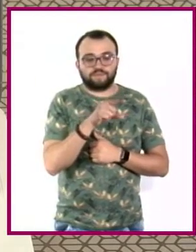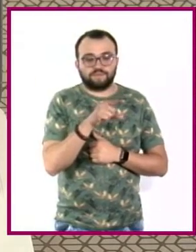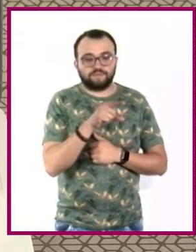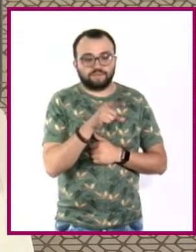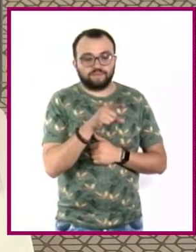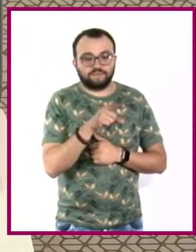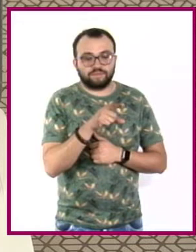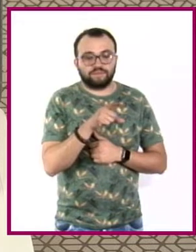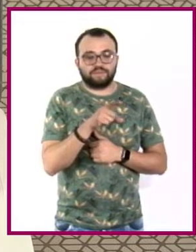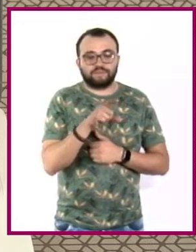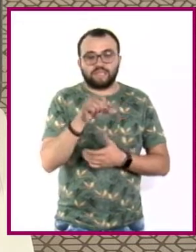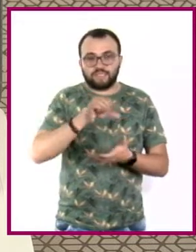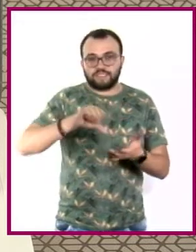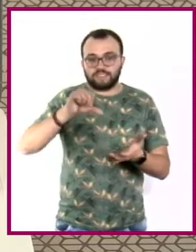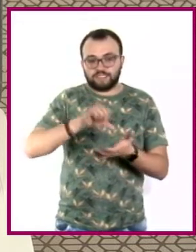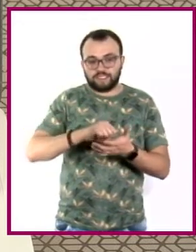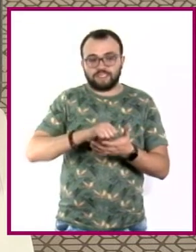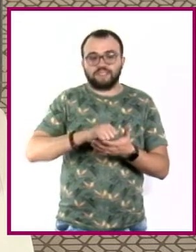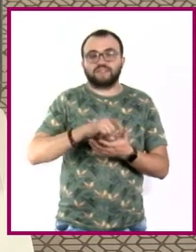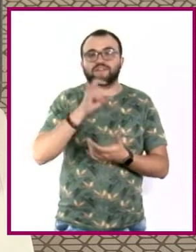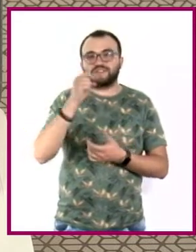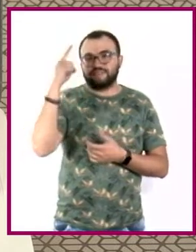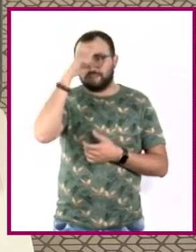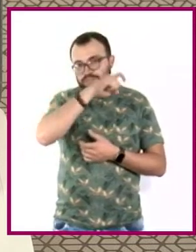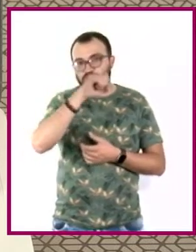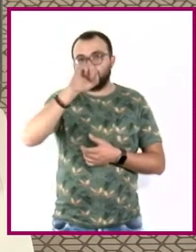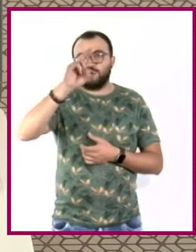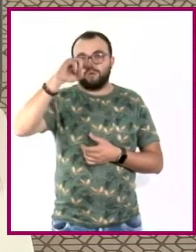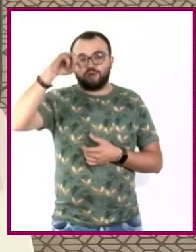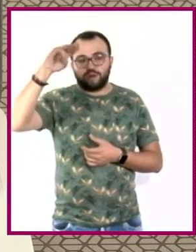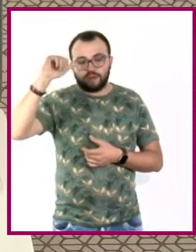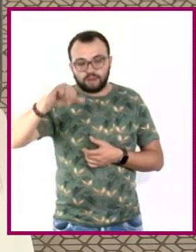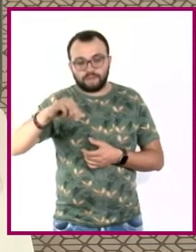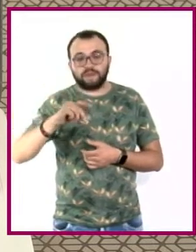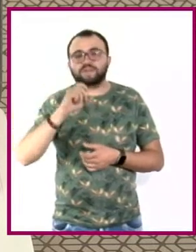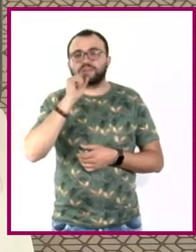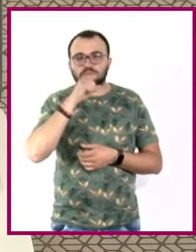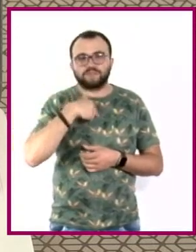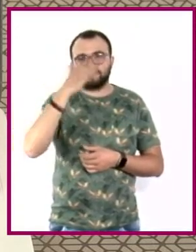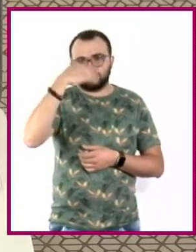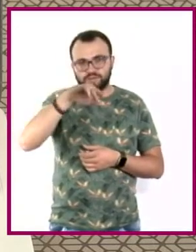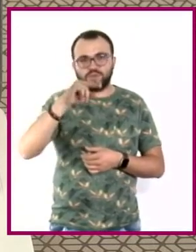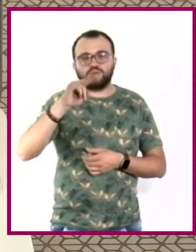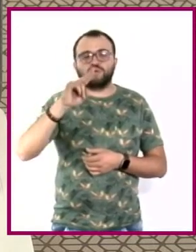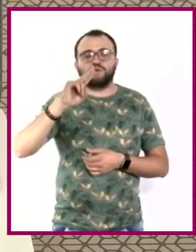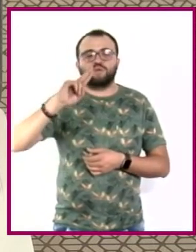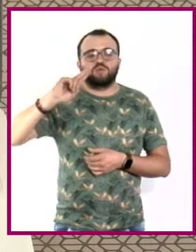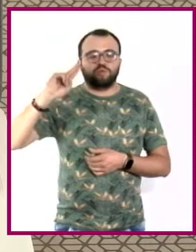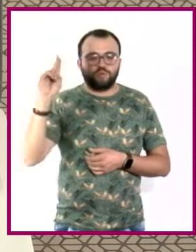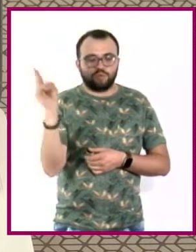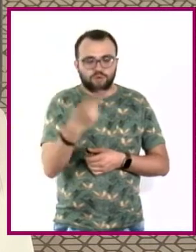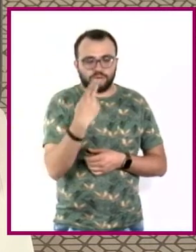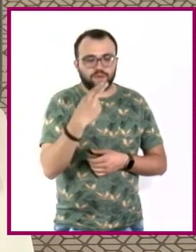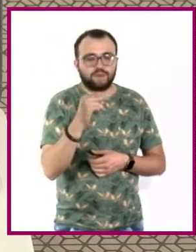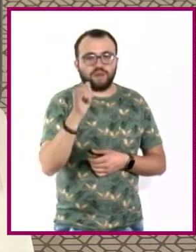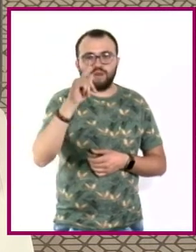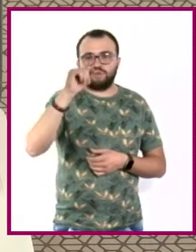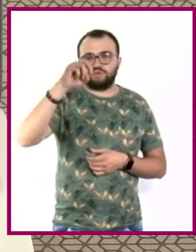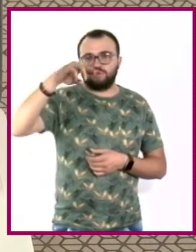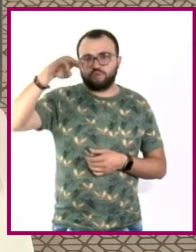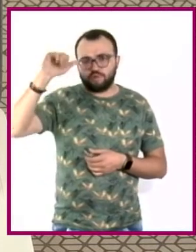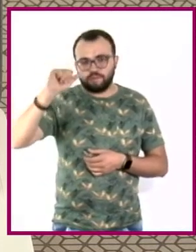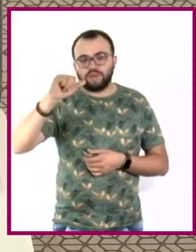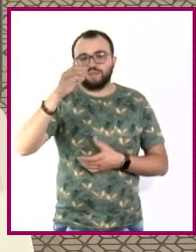de Complejidad de la UNAM. Y también sé que, por ejemplo, la Universidad Autónoma de la Ciudad de México tiene un proyecto de